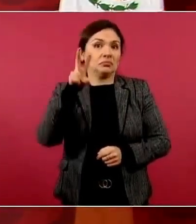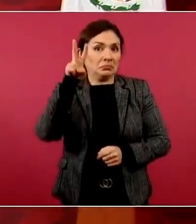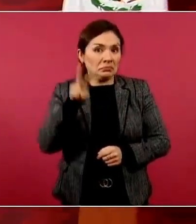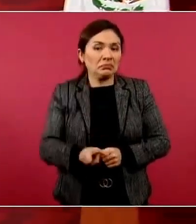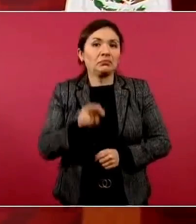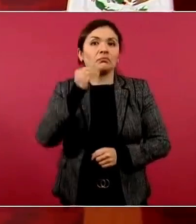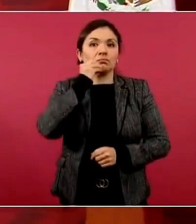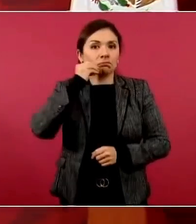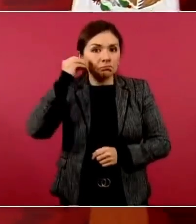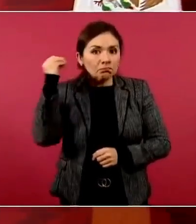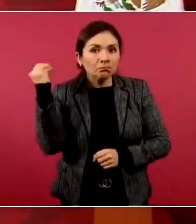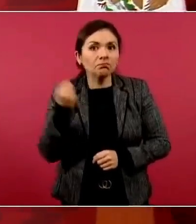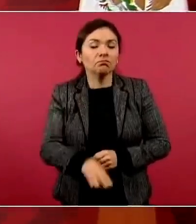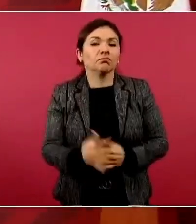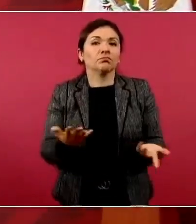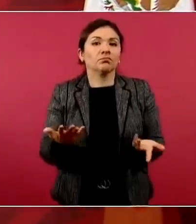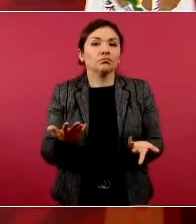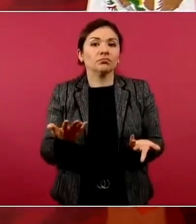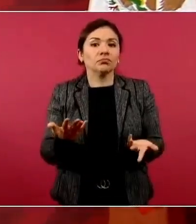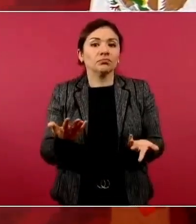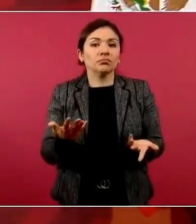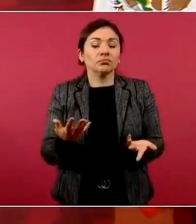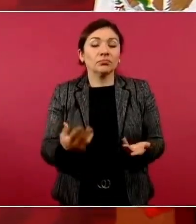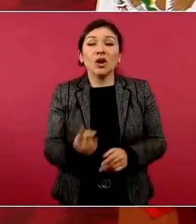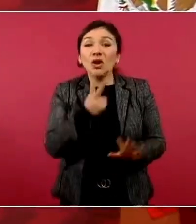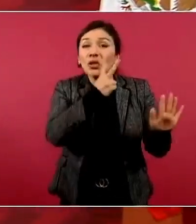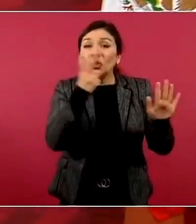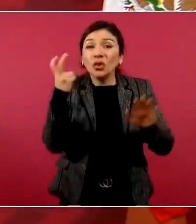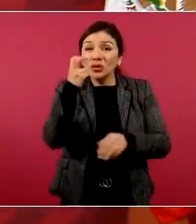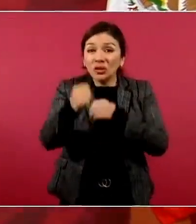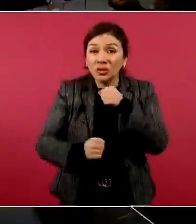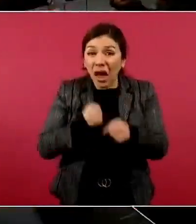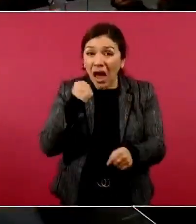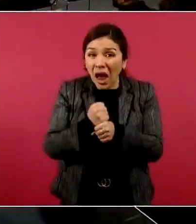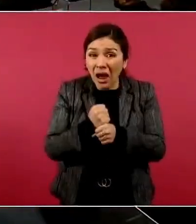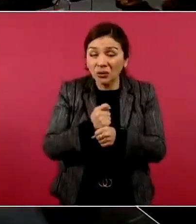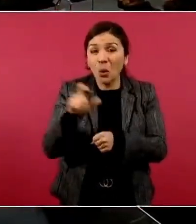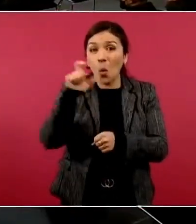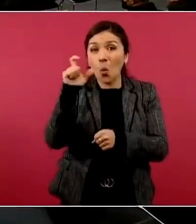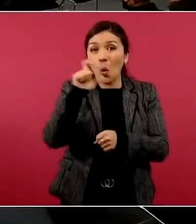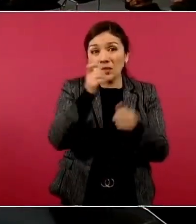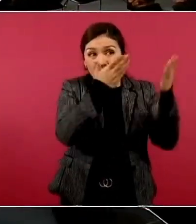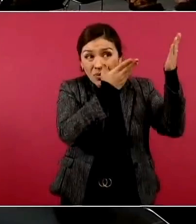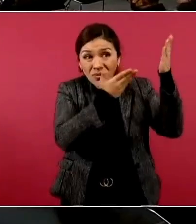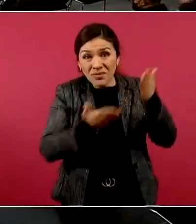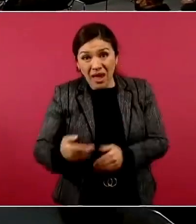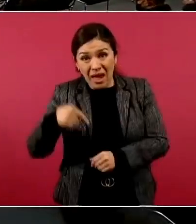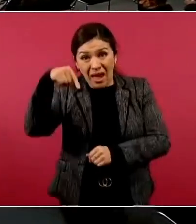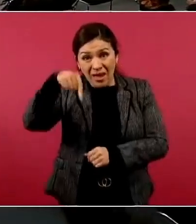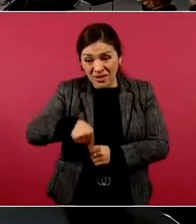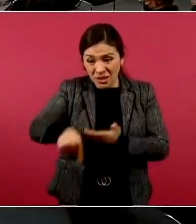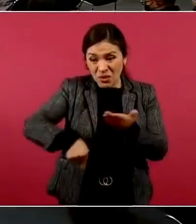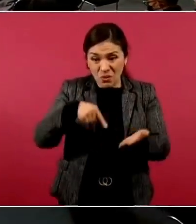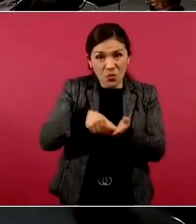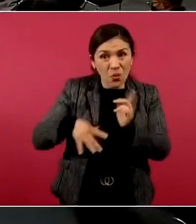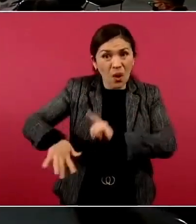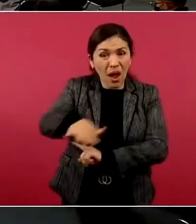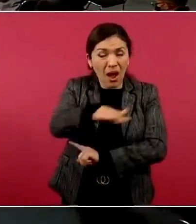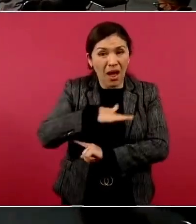extraordinario, porque en 2 siglos, desde que llegan aquí, a este sitio,